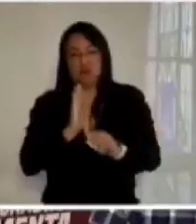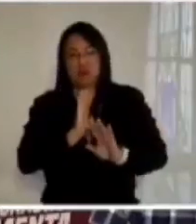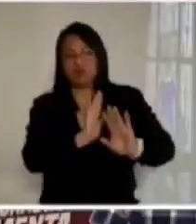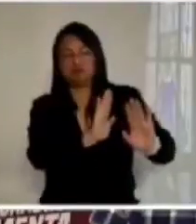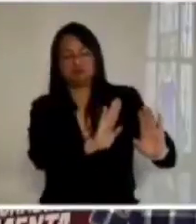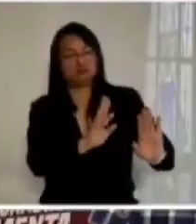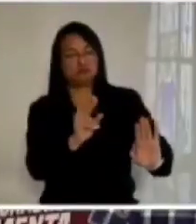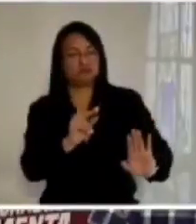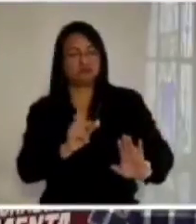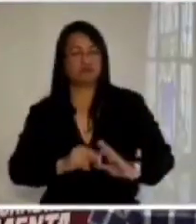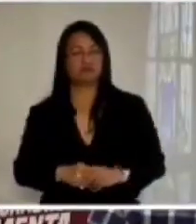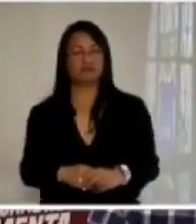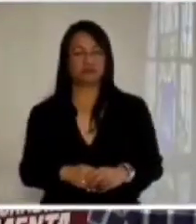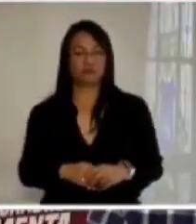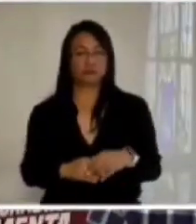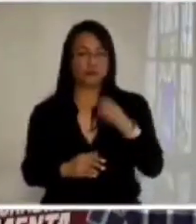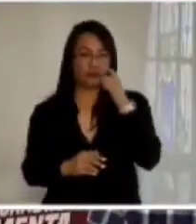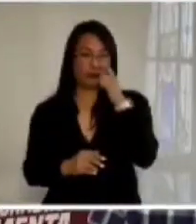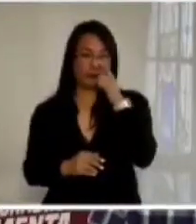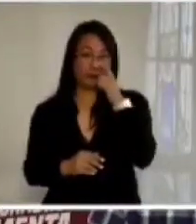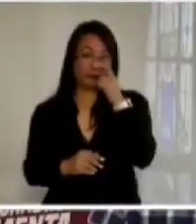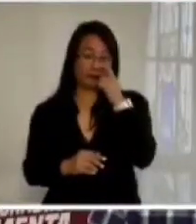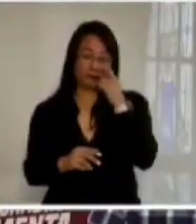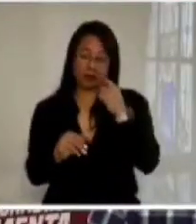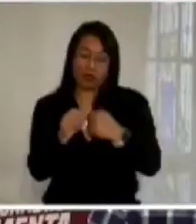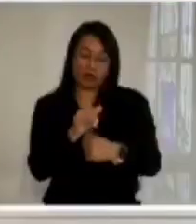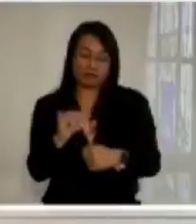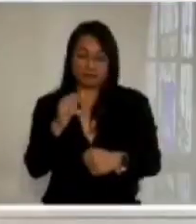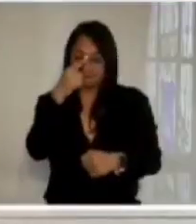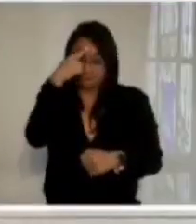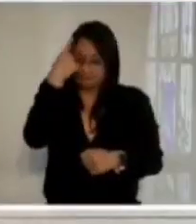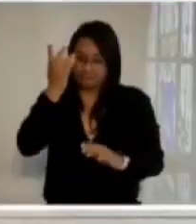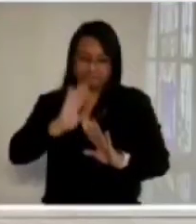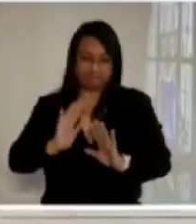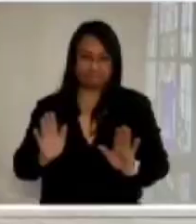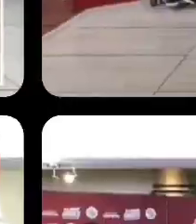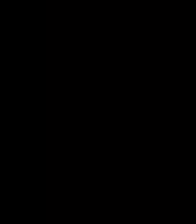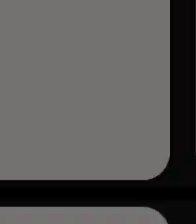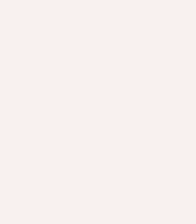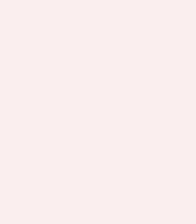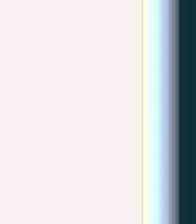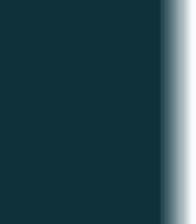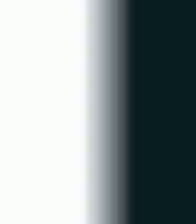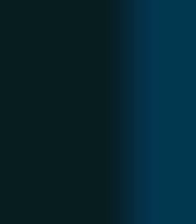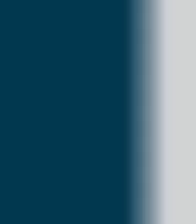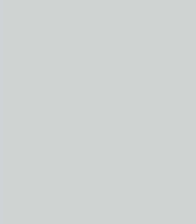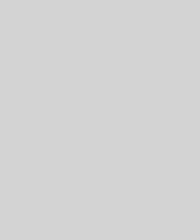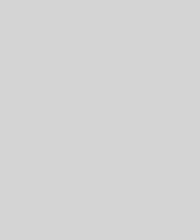Así de sencillo. Luego…